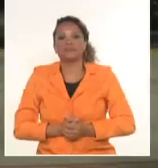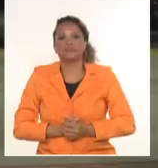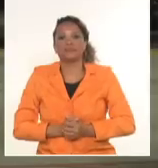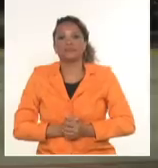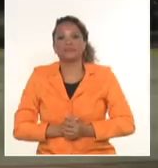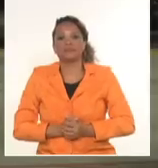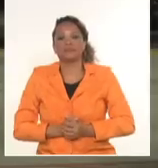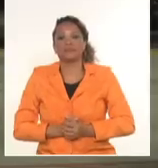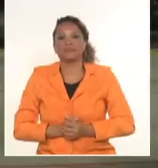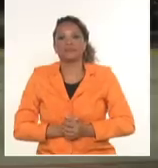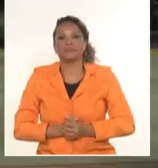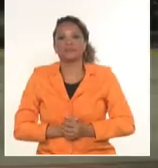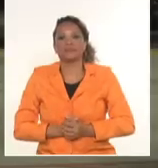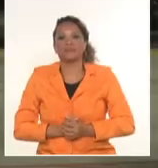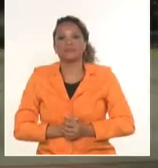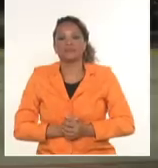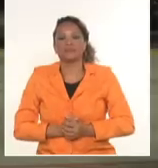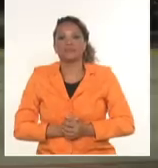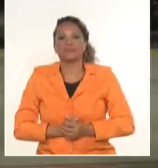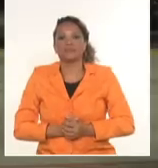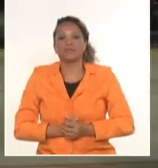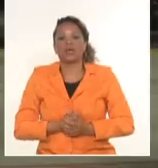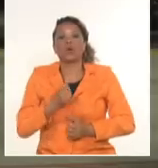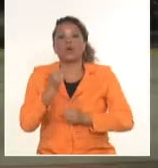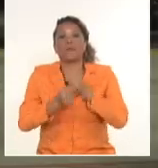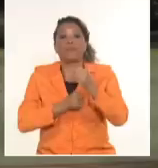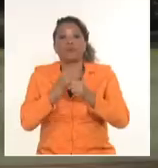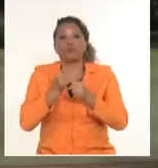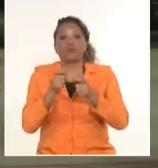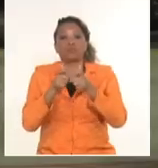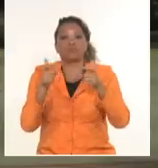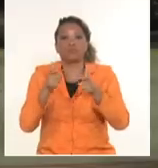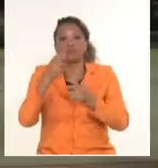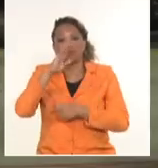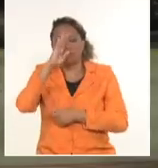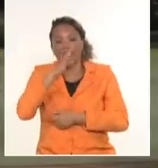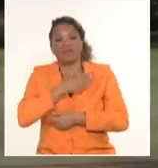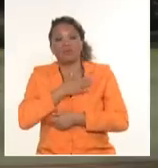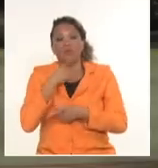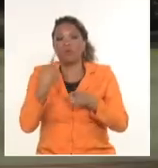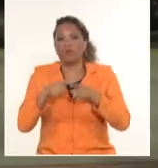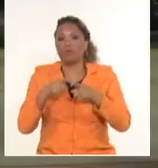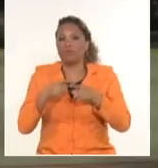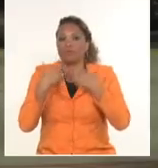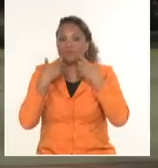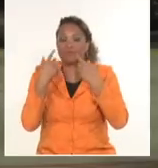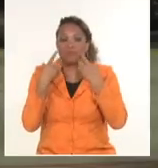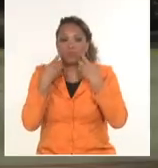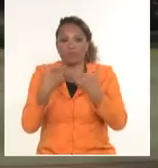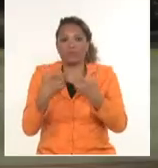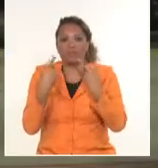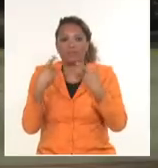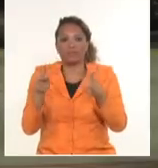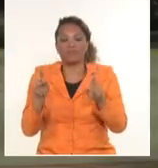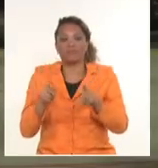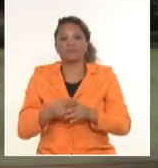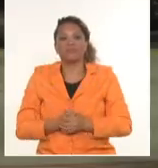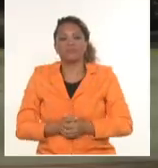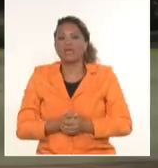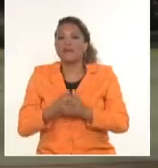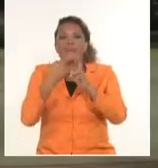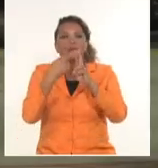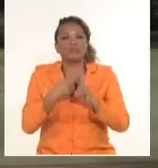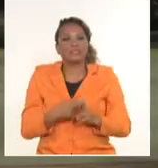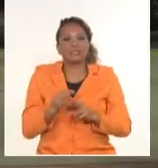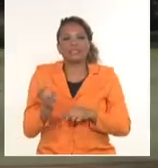uniéndose así a grandes del boxeo cubano y también mundial, como son Teófilo Stevenson, Félix Sabón o Laszlo Papp, pero no pudo sumar tampoco una